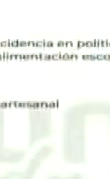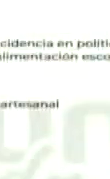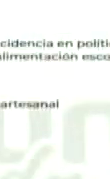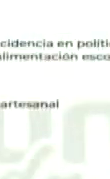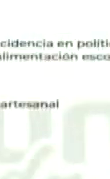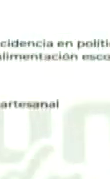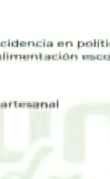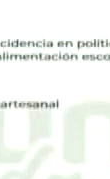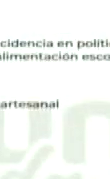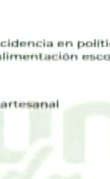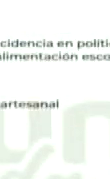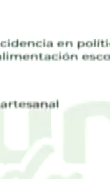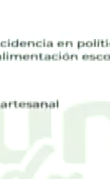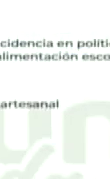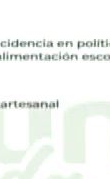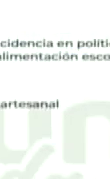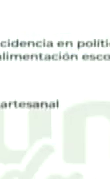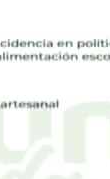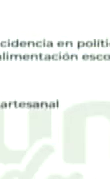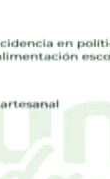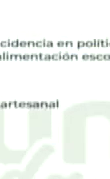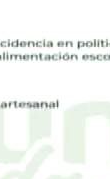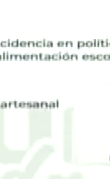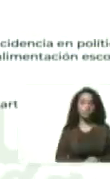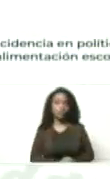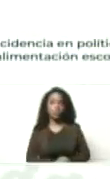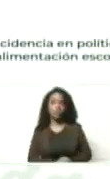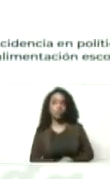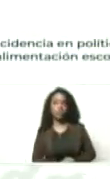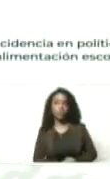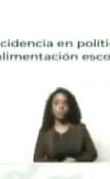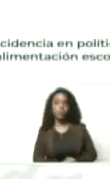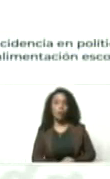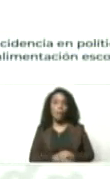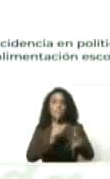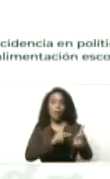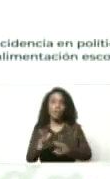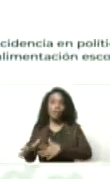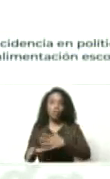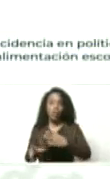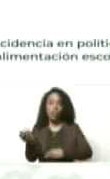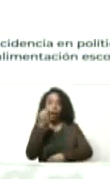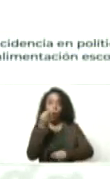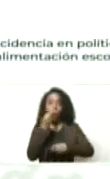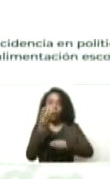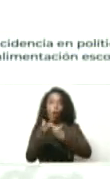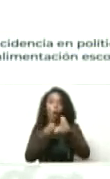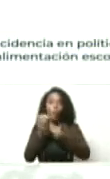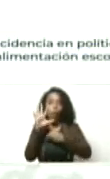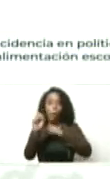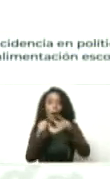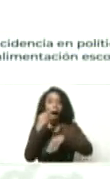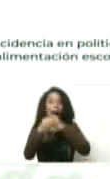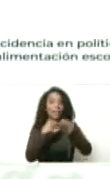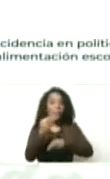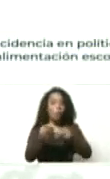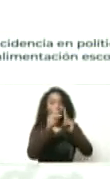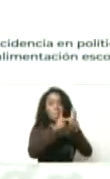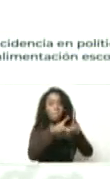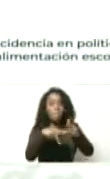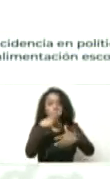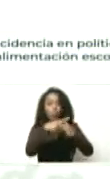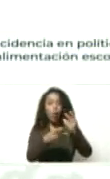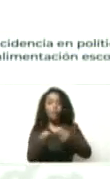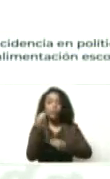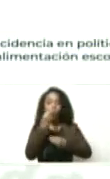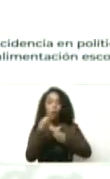casa. Asambleas comunitarias, planificación del consumo, ¿para qué? Para irnos delastrando de patrones de consumo